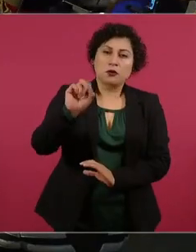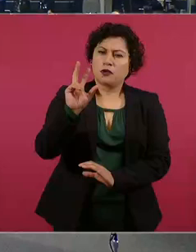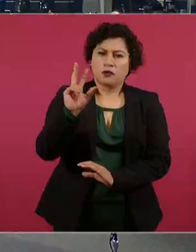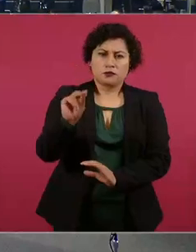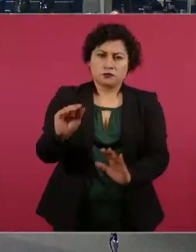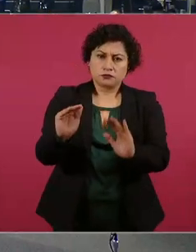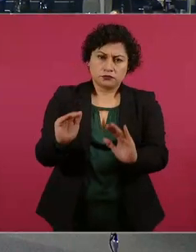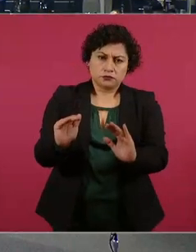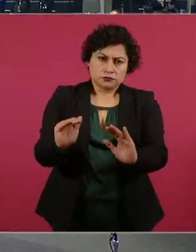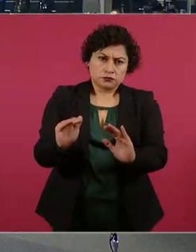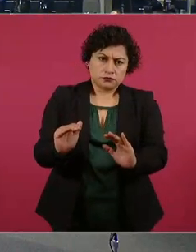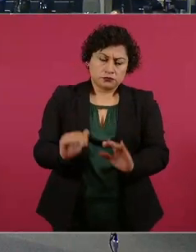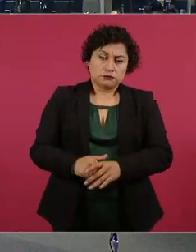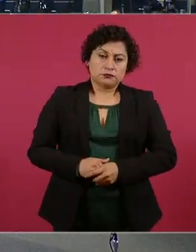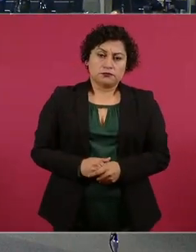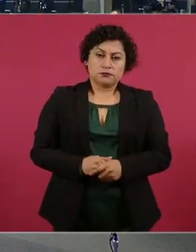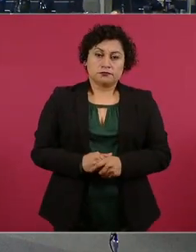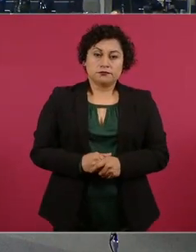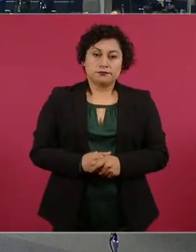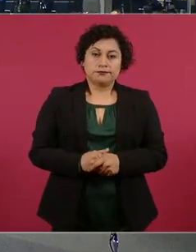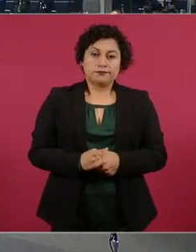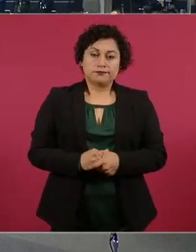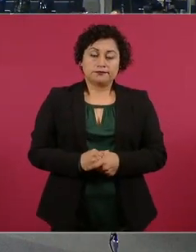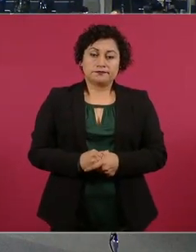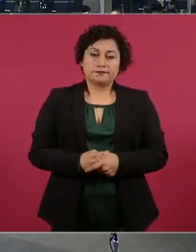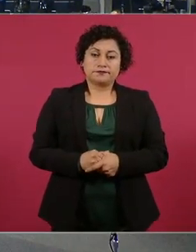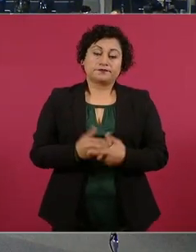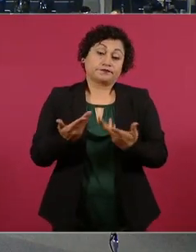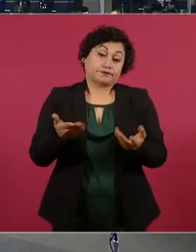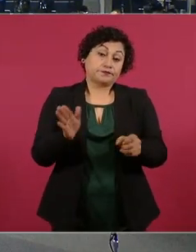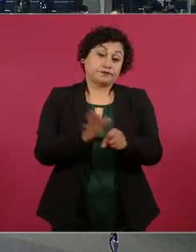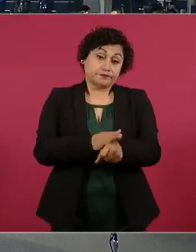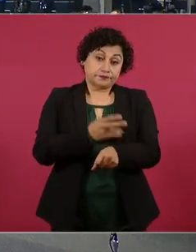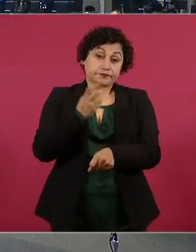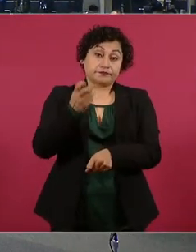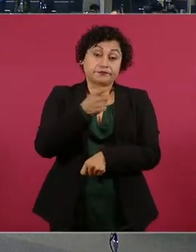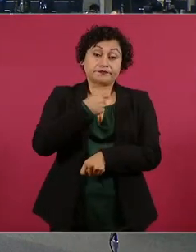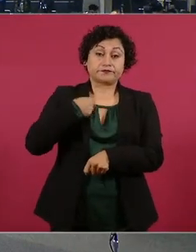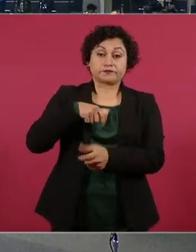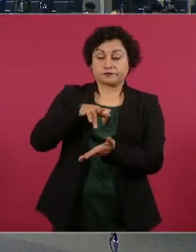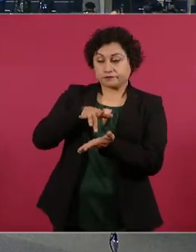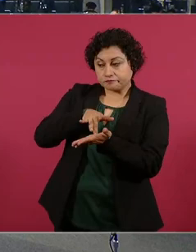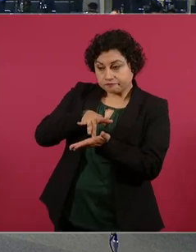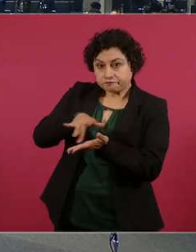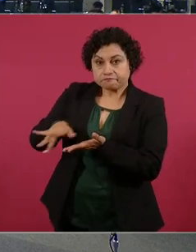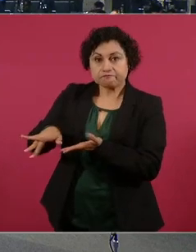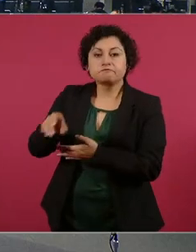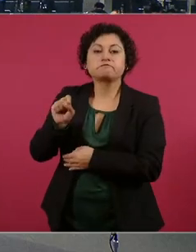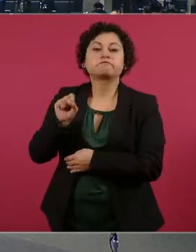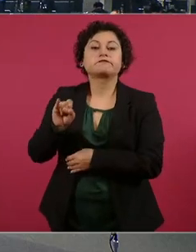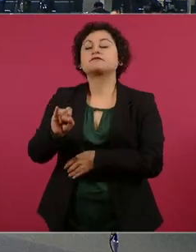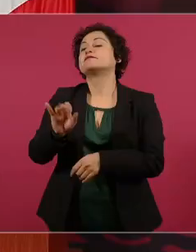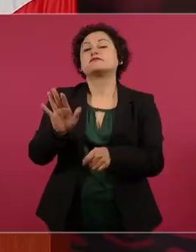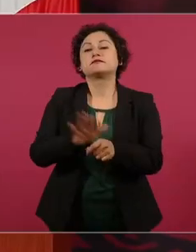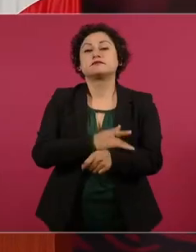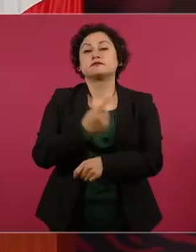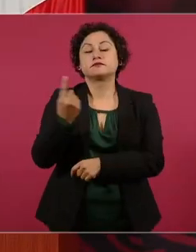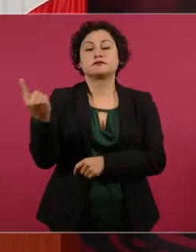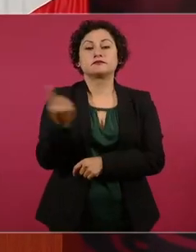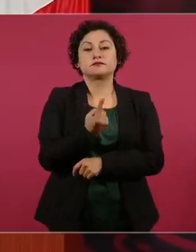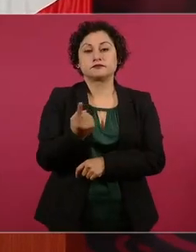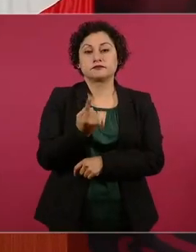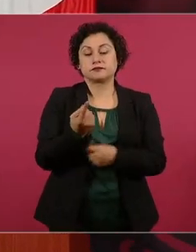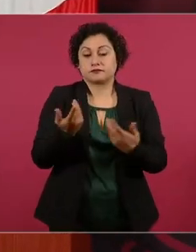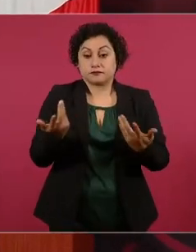Pero ¿por qué podemos apoyarle? Y en efecto, es un ingreso que tiene